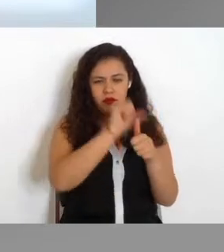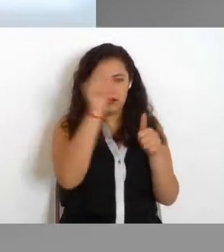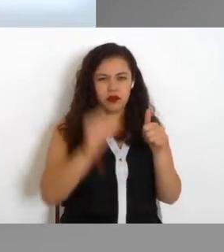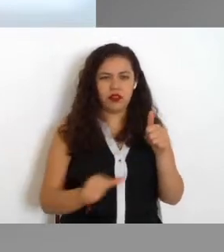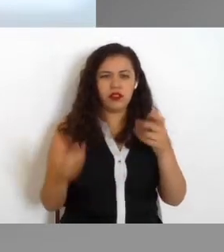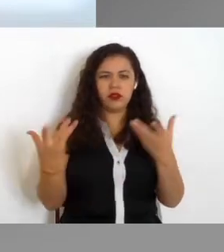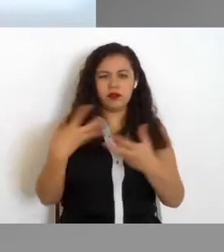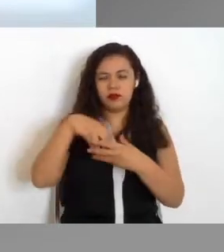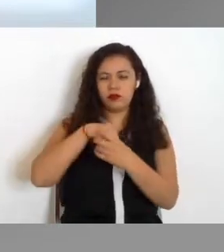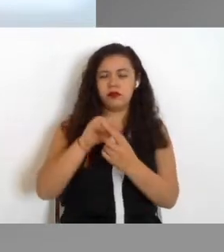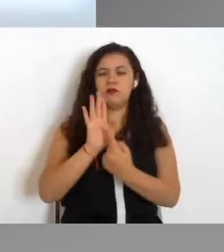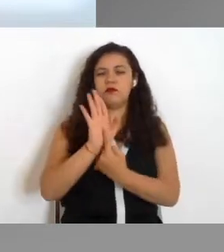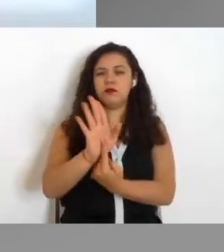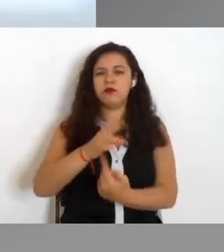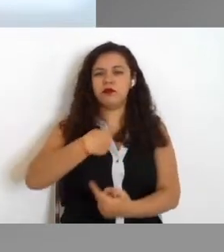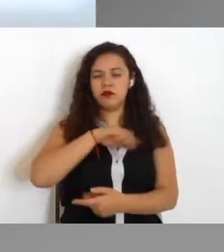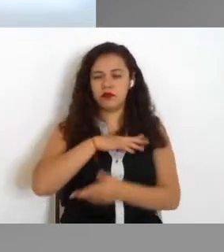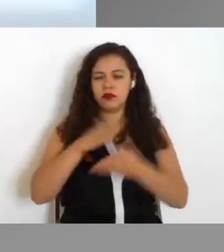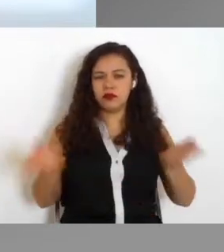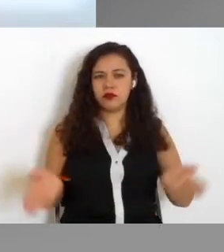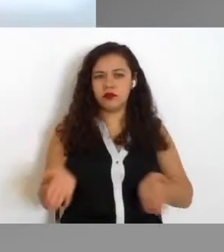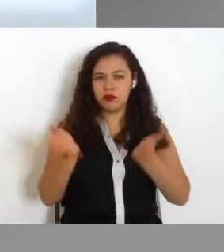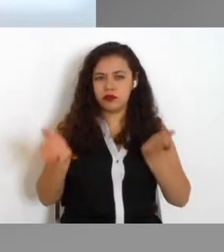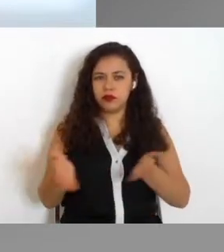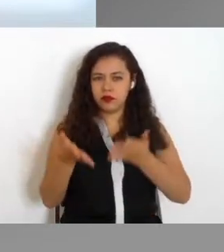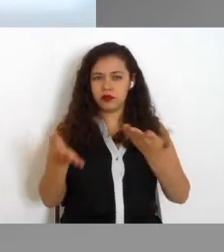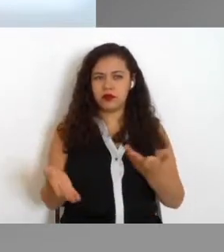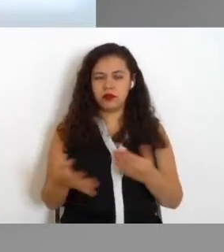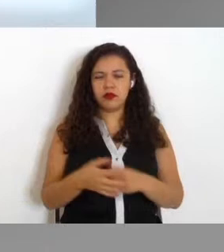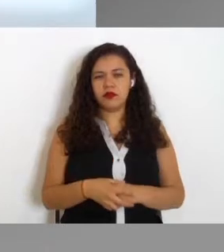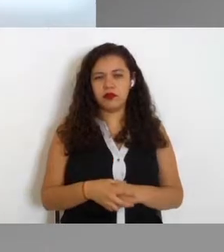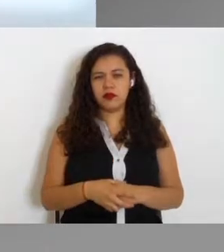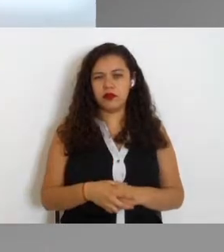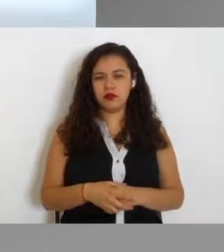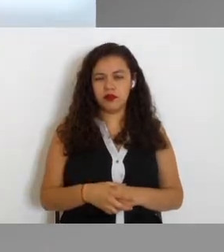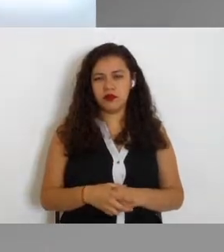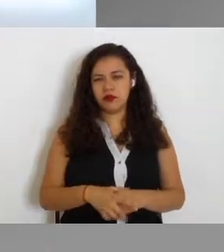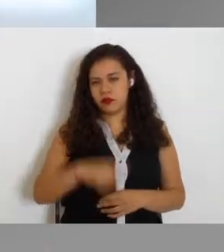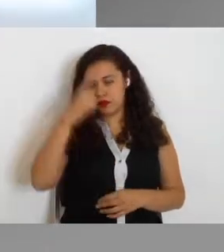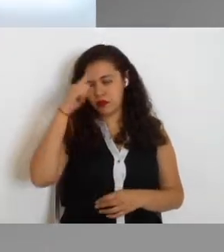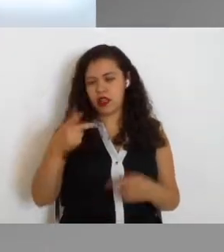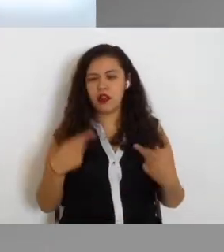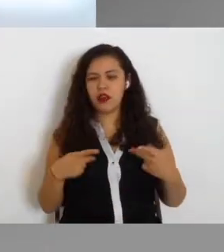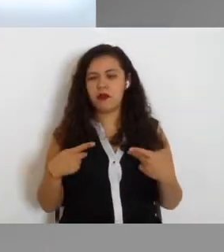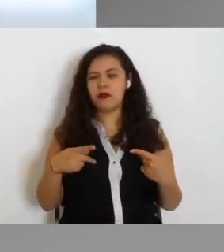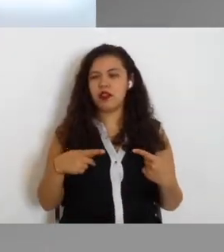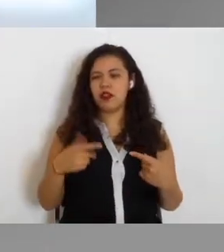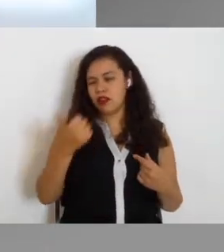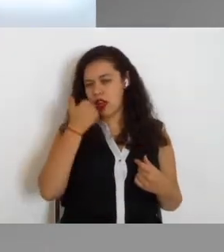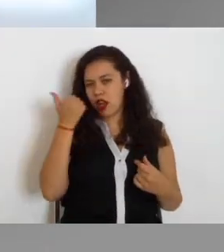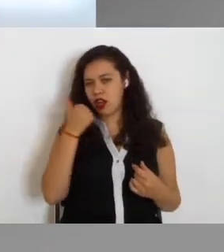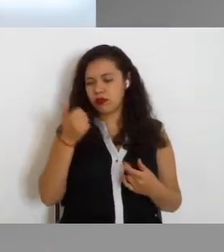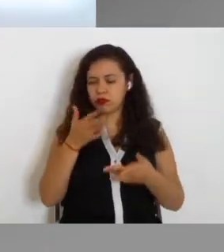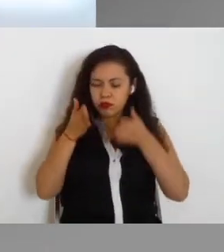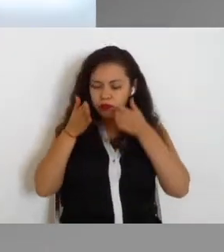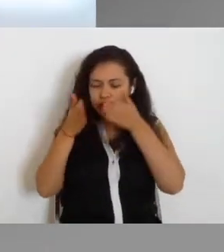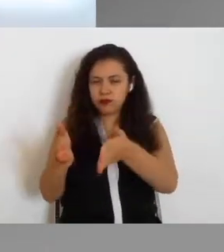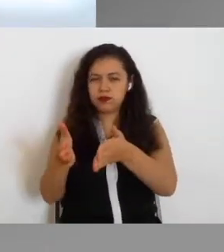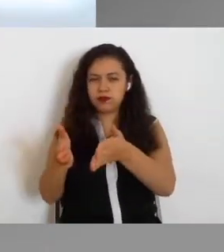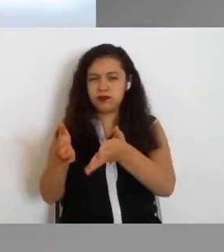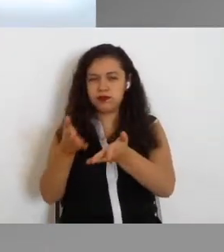incluyente destinados principalmente al alumnado, buscando